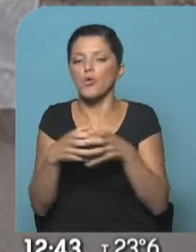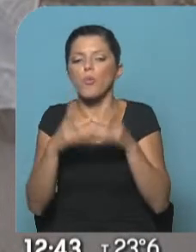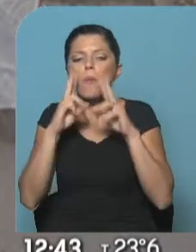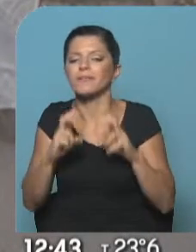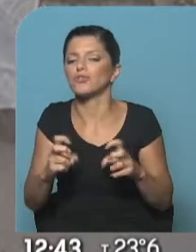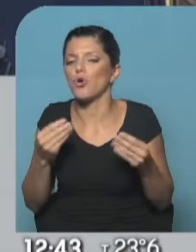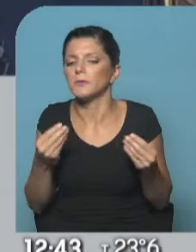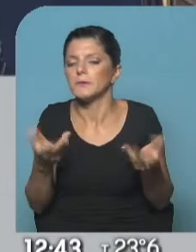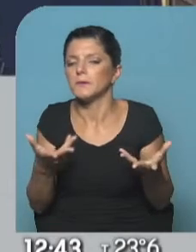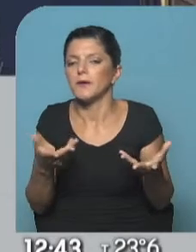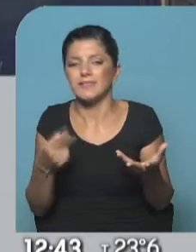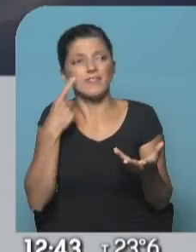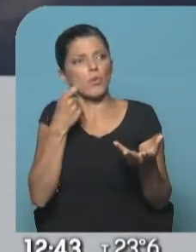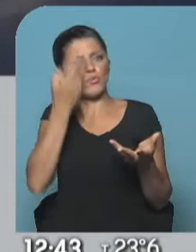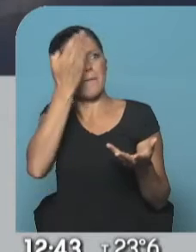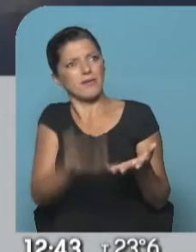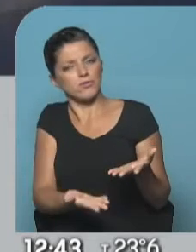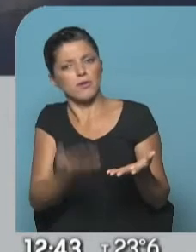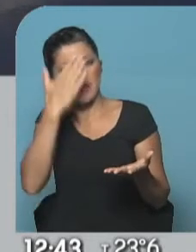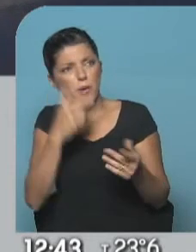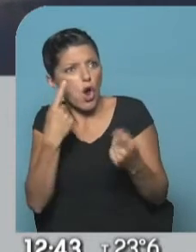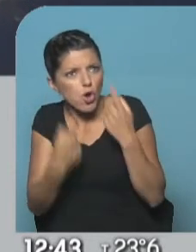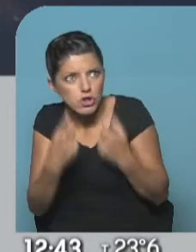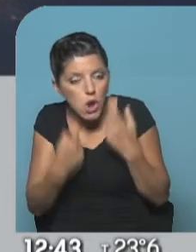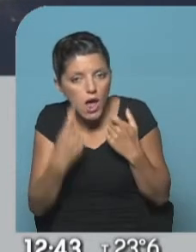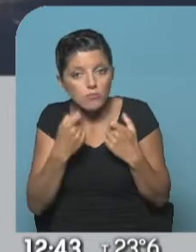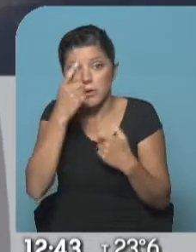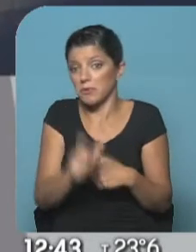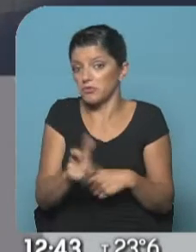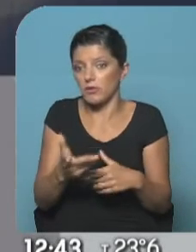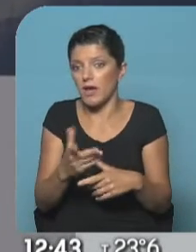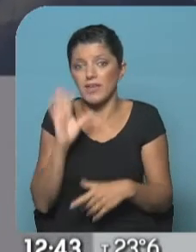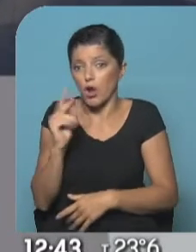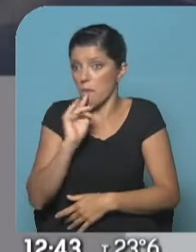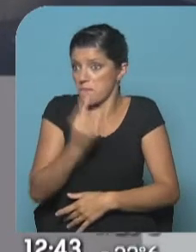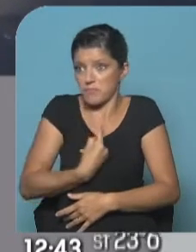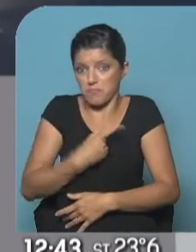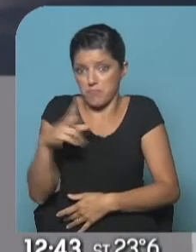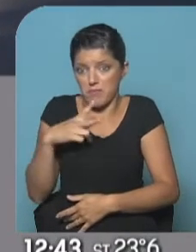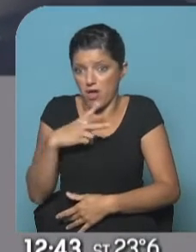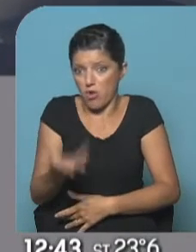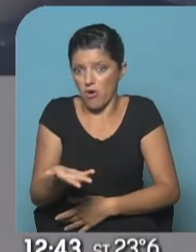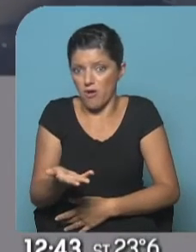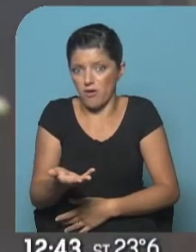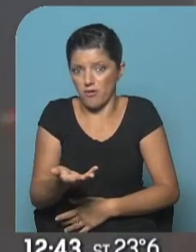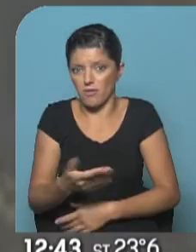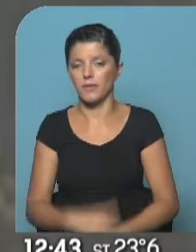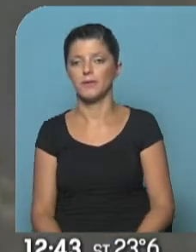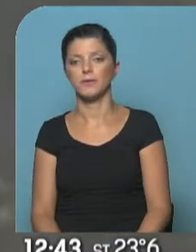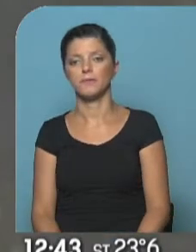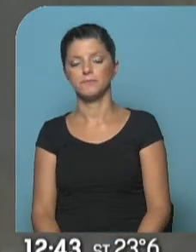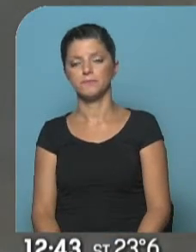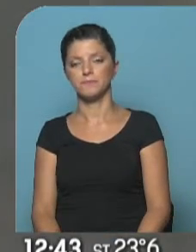para identificar y después monitorear a alguien que hace una conversión privada, personal? en el ámbito de lo privado.